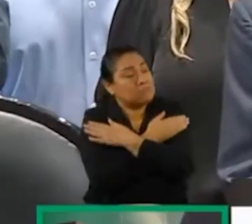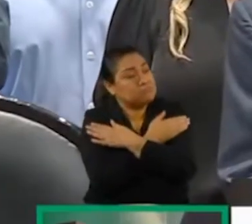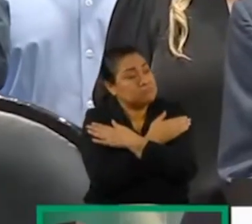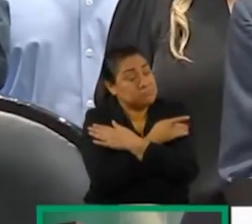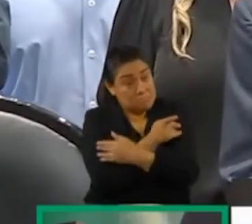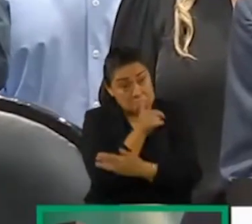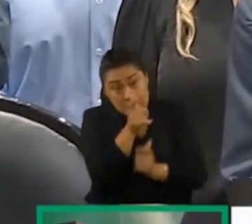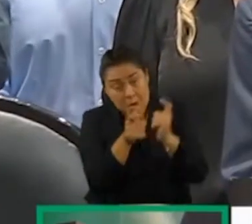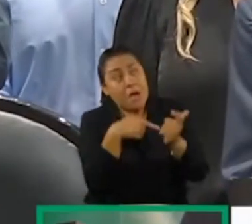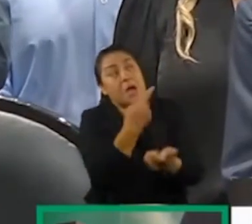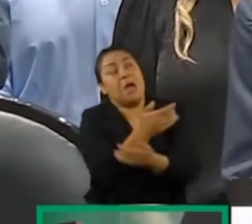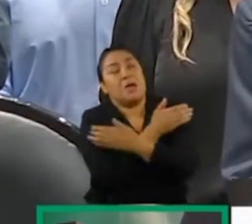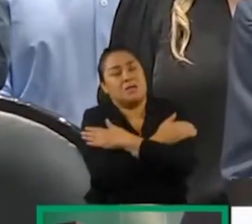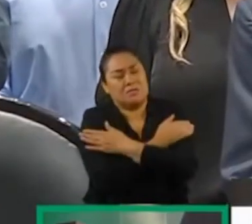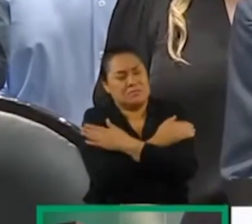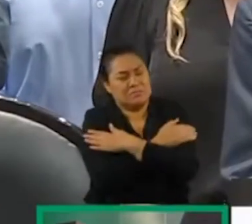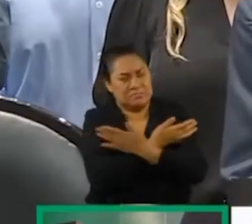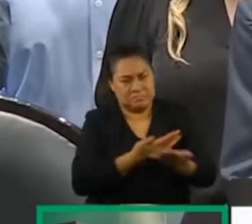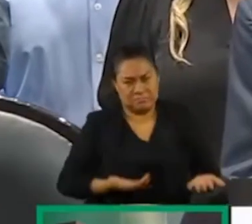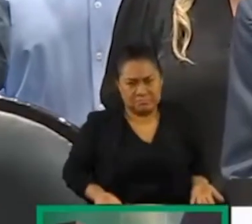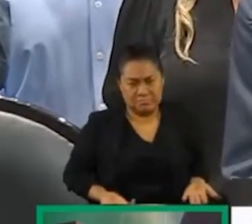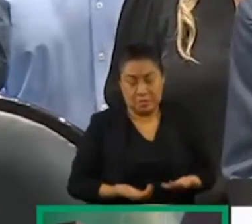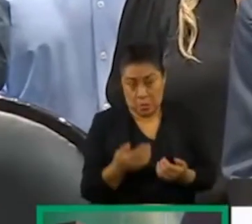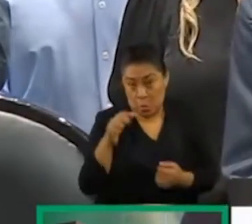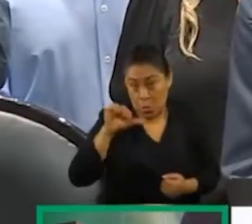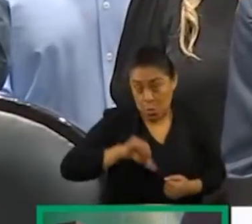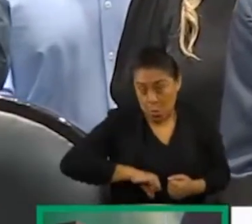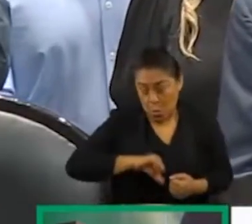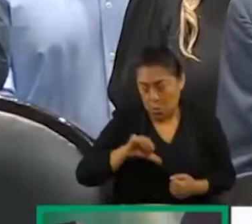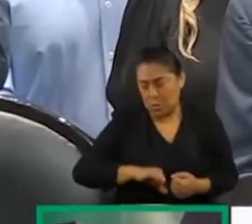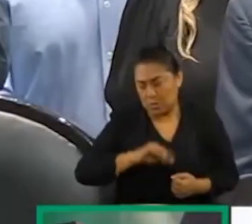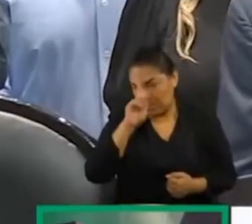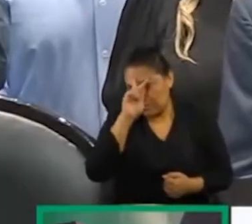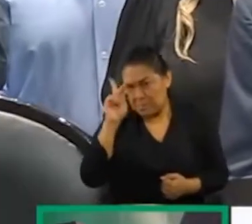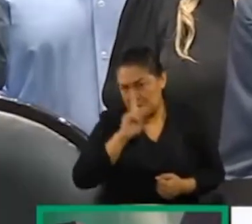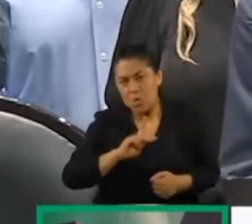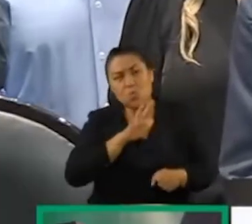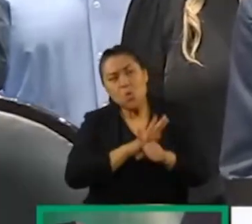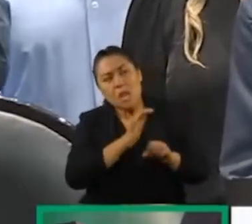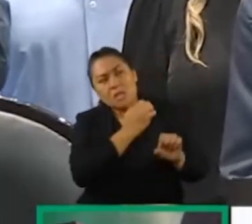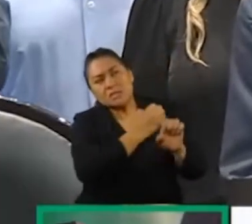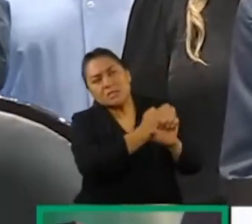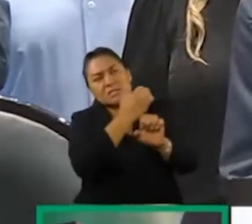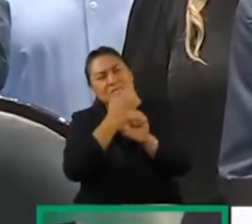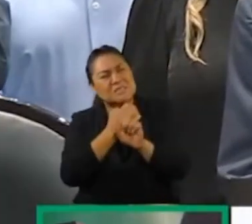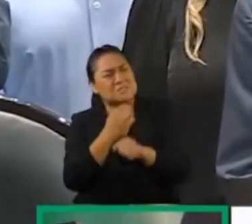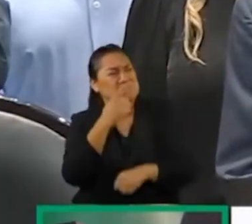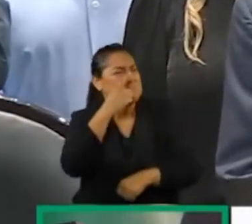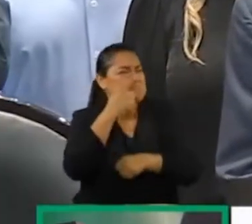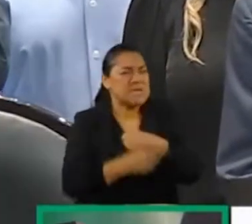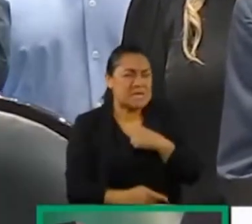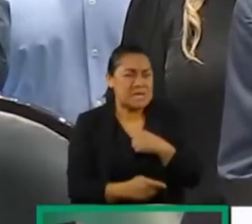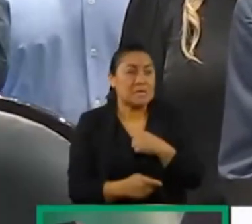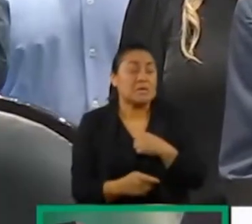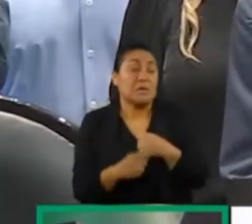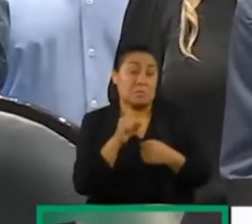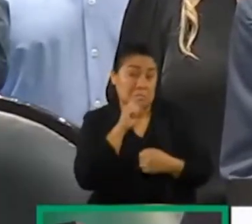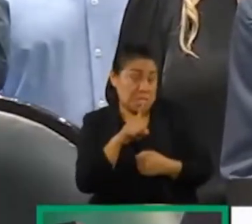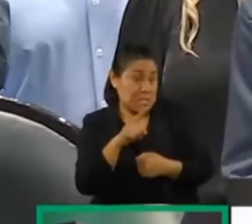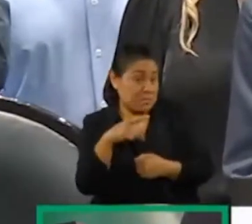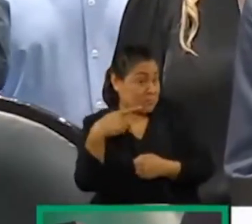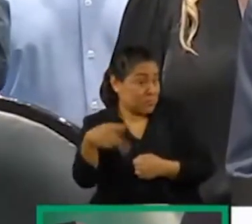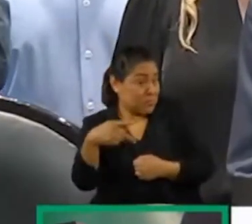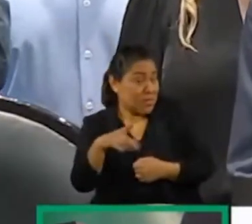balazos. No es casualidad que hoy los estados más violentos del país, amigas y amigos, sean los gobernados